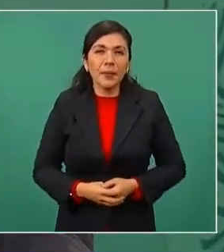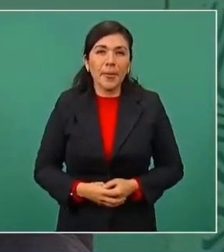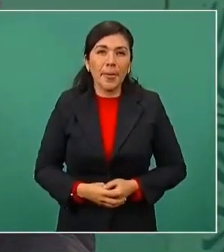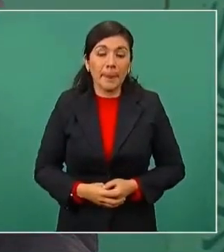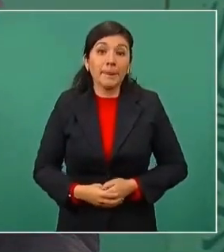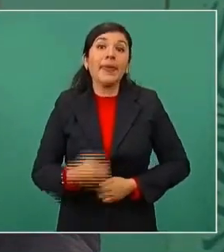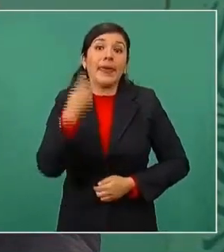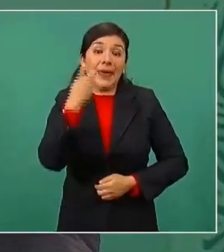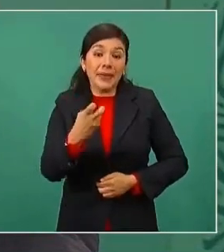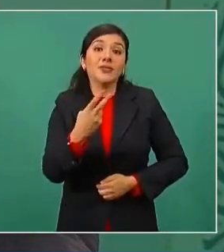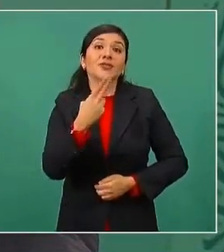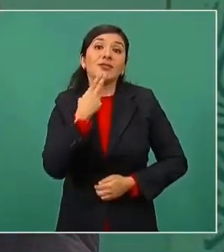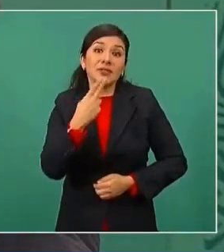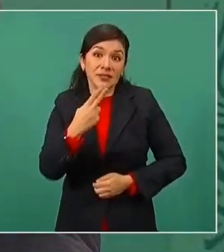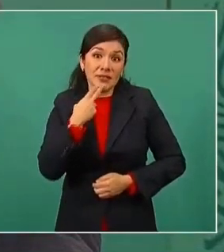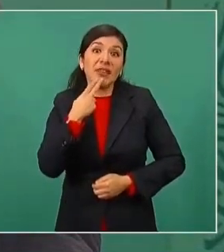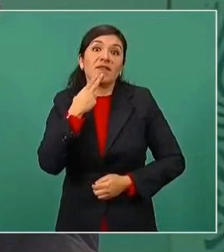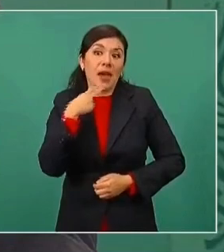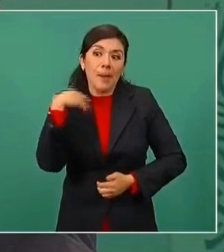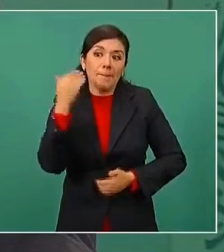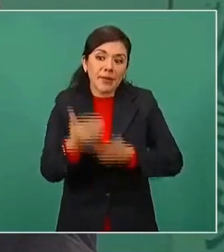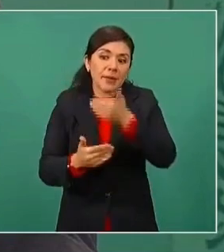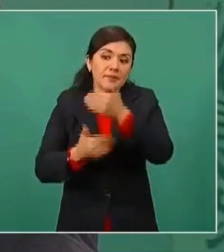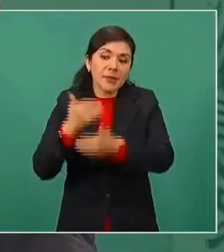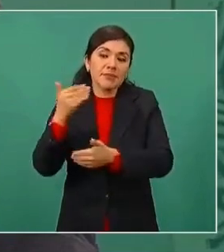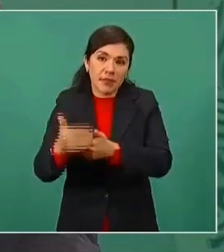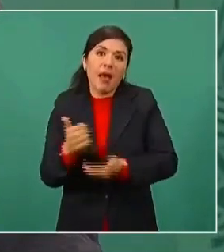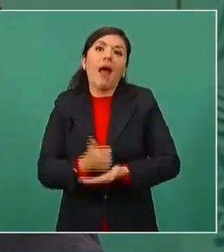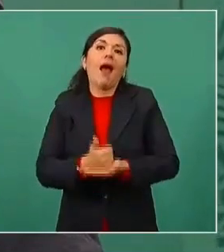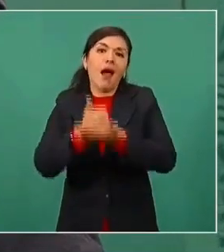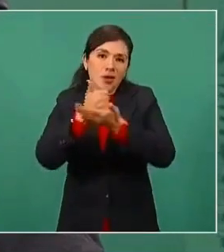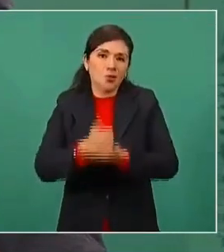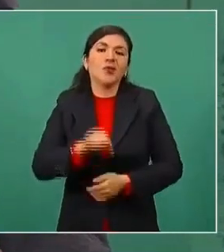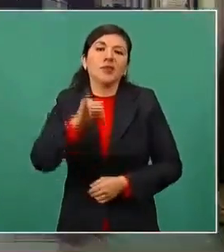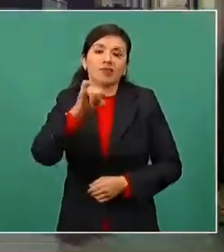Va a ayudar bastante esto.